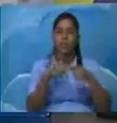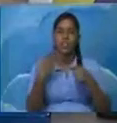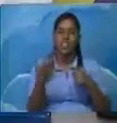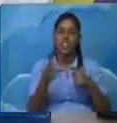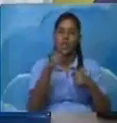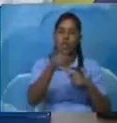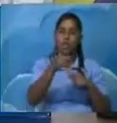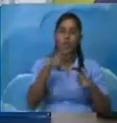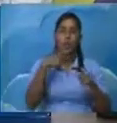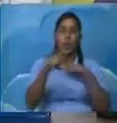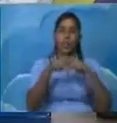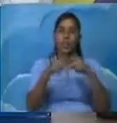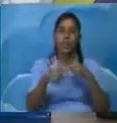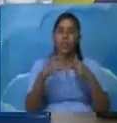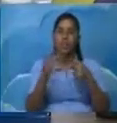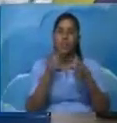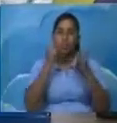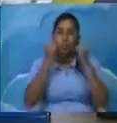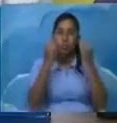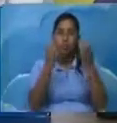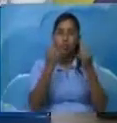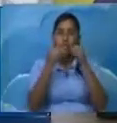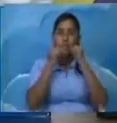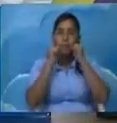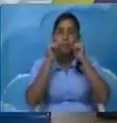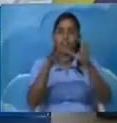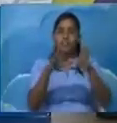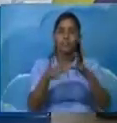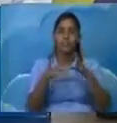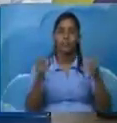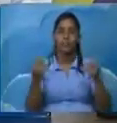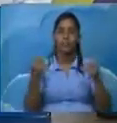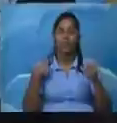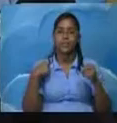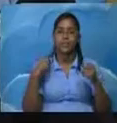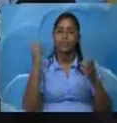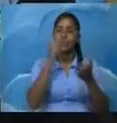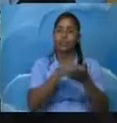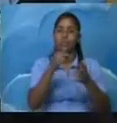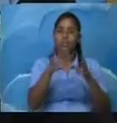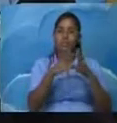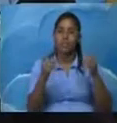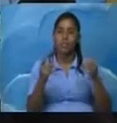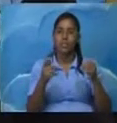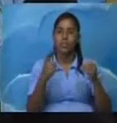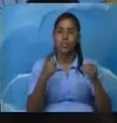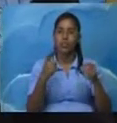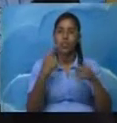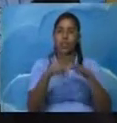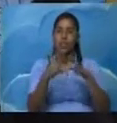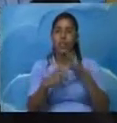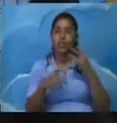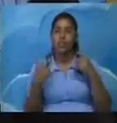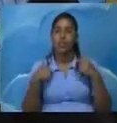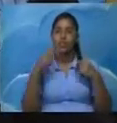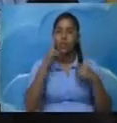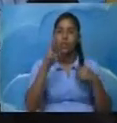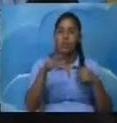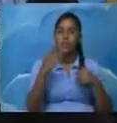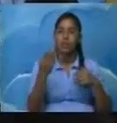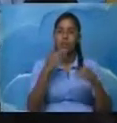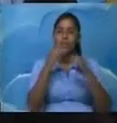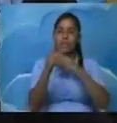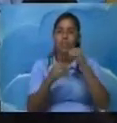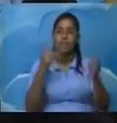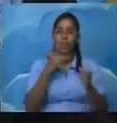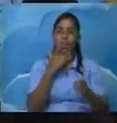lo que vendías? Que te fue de mucha bendición, tú me contaste. Sí, cuando llegamos allá, bueno, una de las cosas que vimos que se hacía era